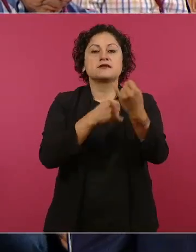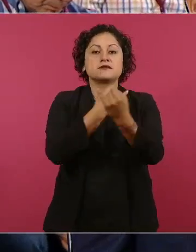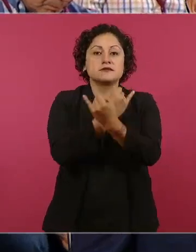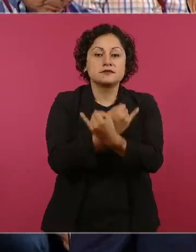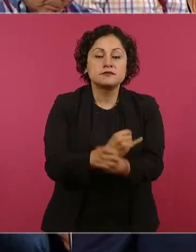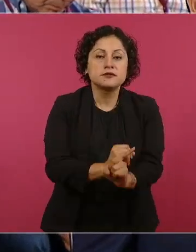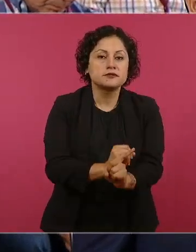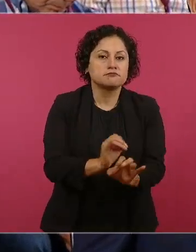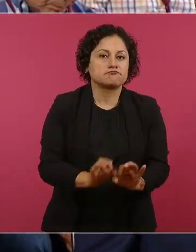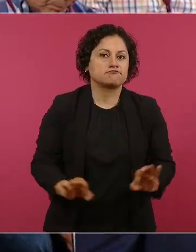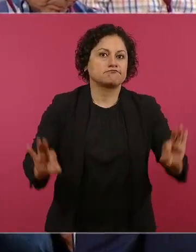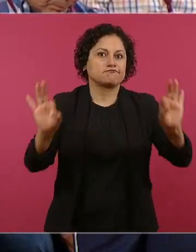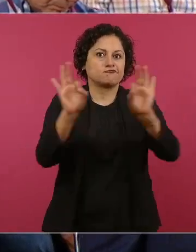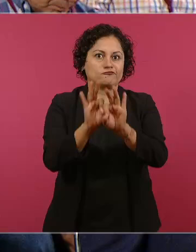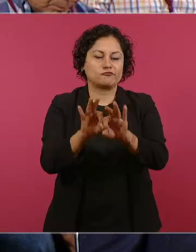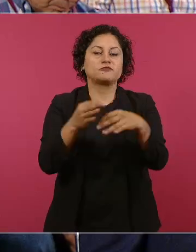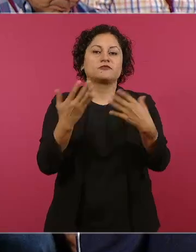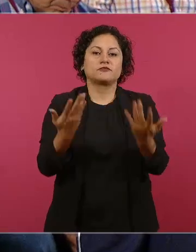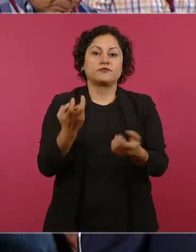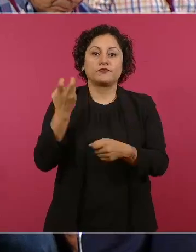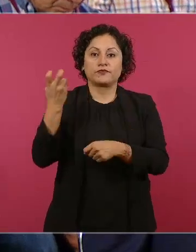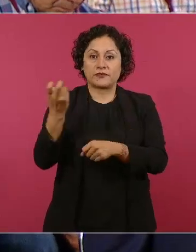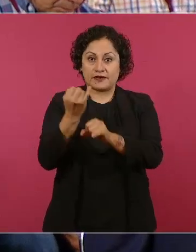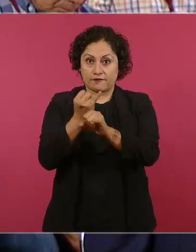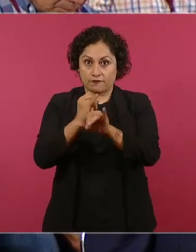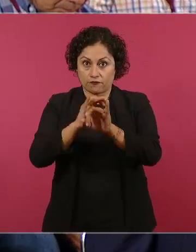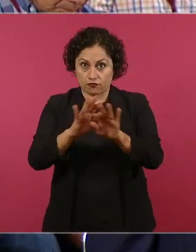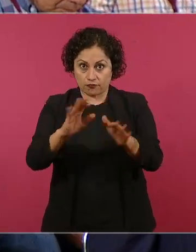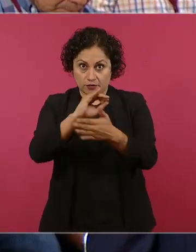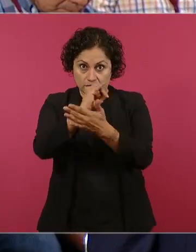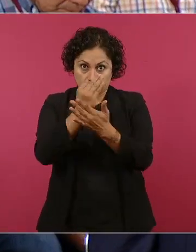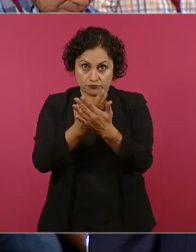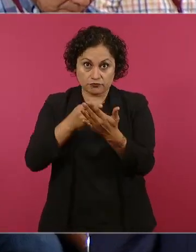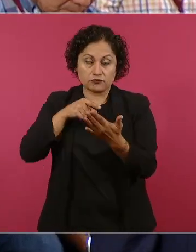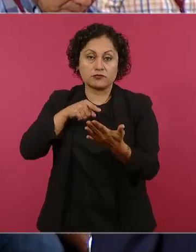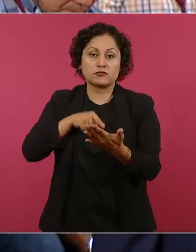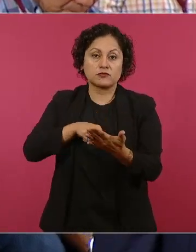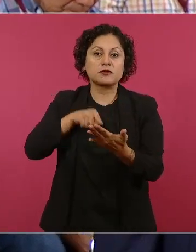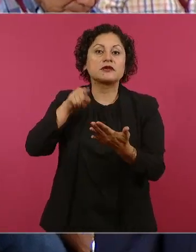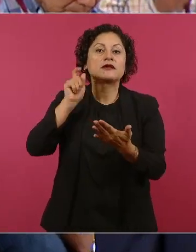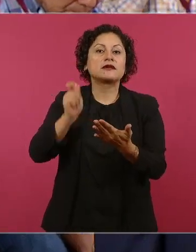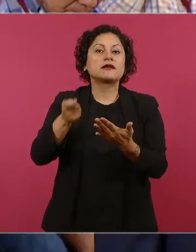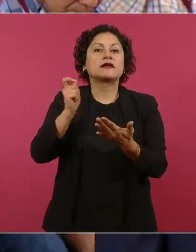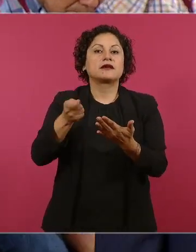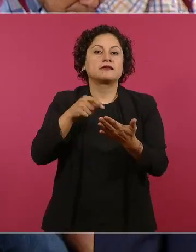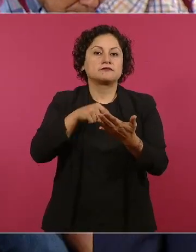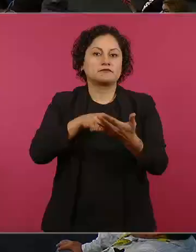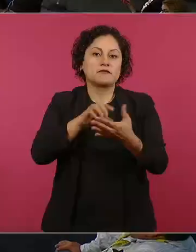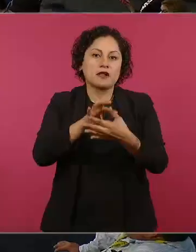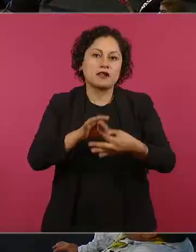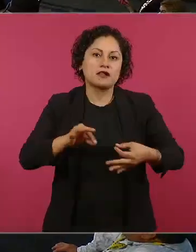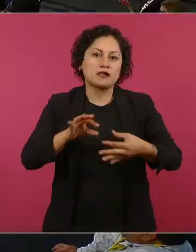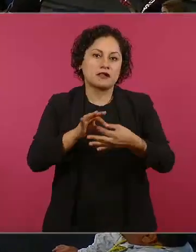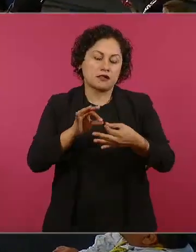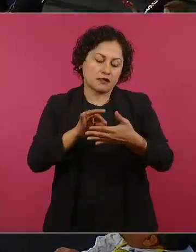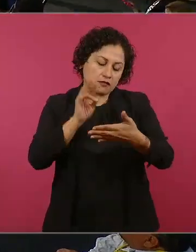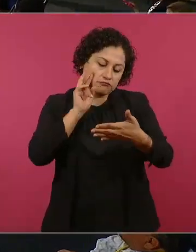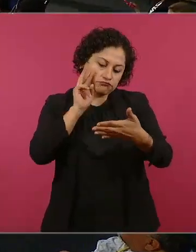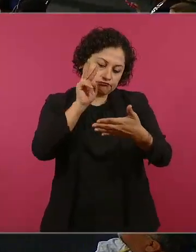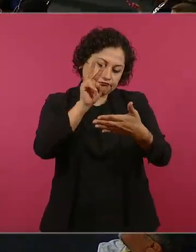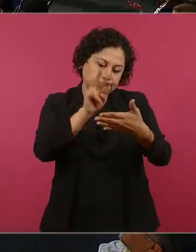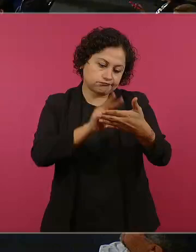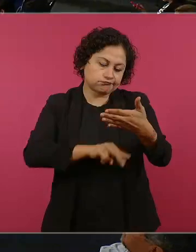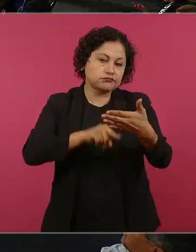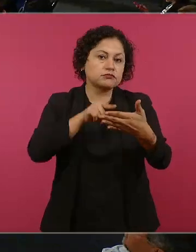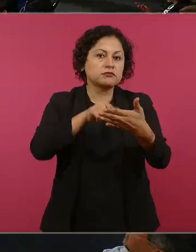nacional. Este informe del Departamento de Estado pues retrata un México muy similar a la visión que